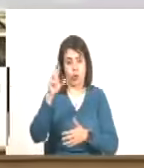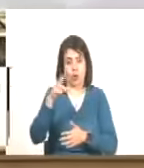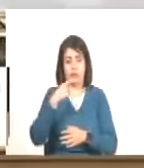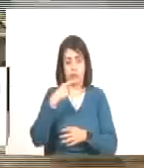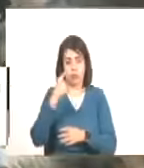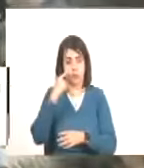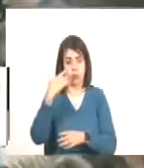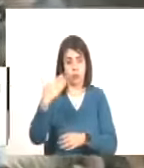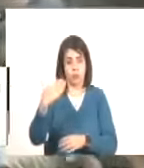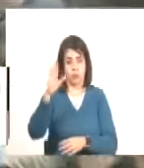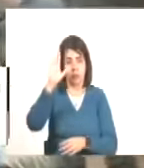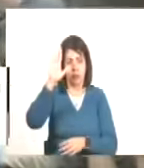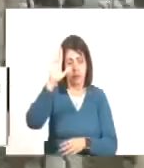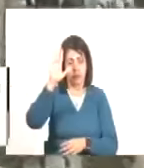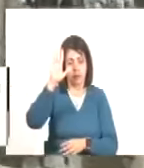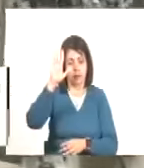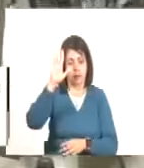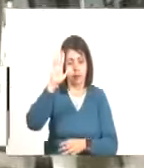costumbre.